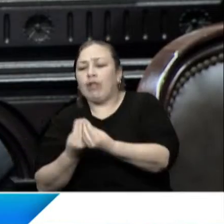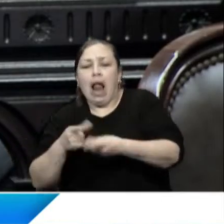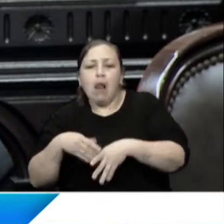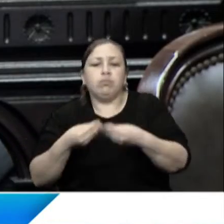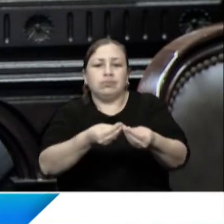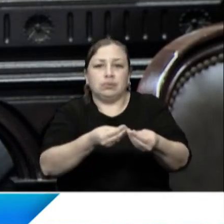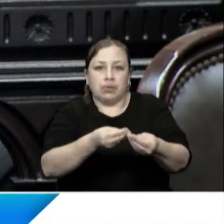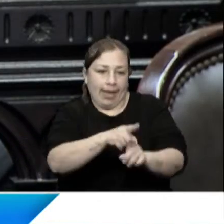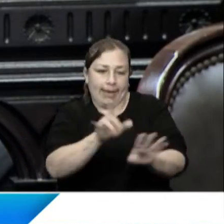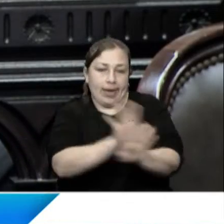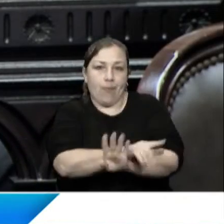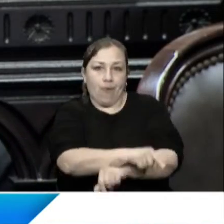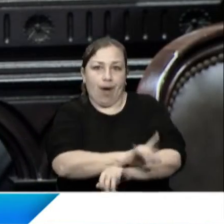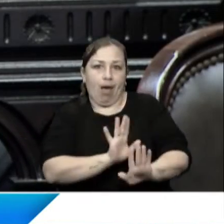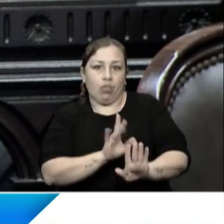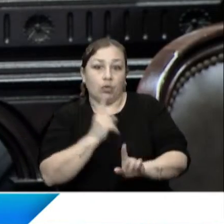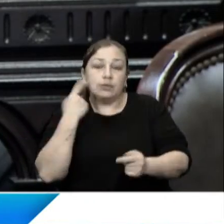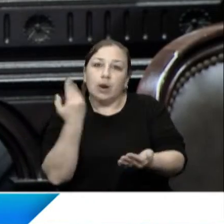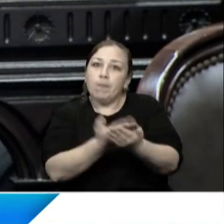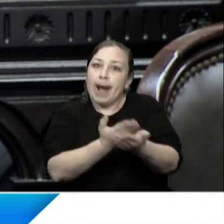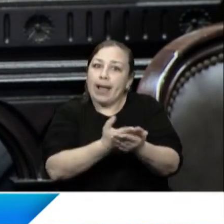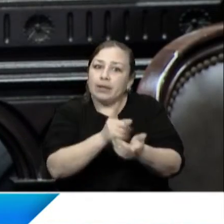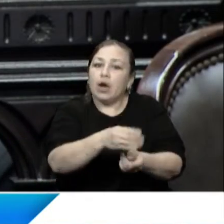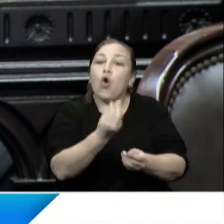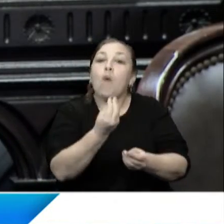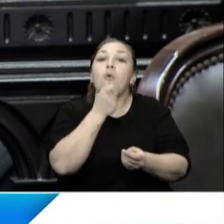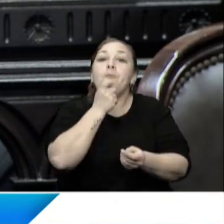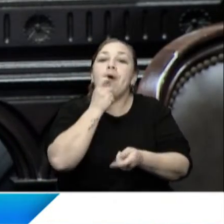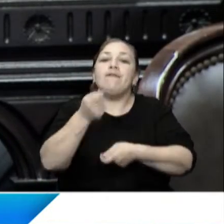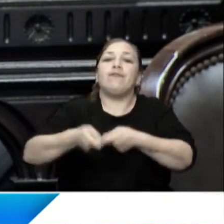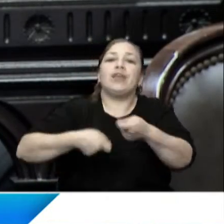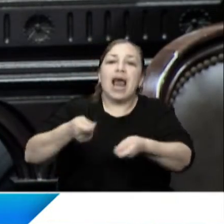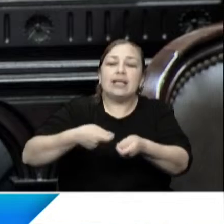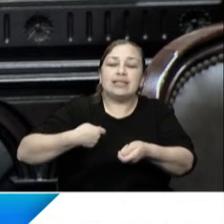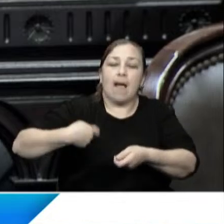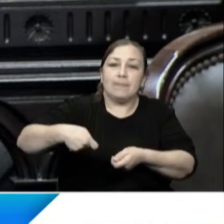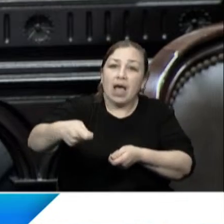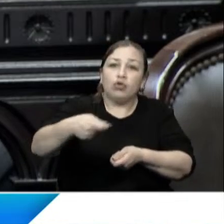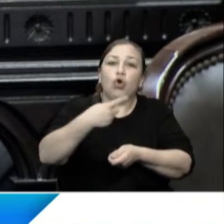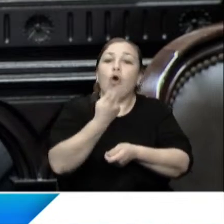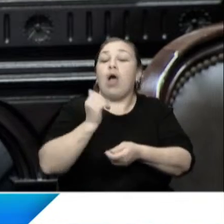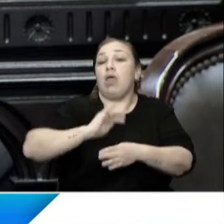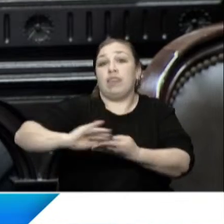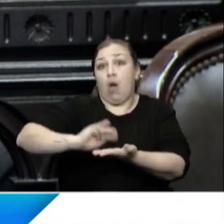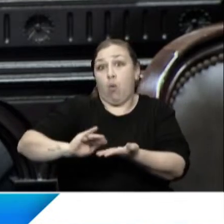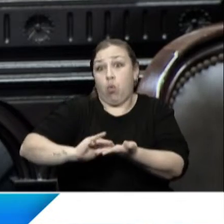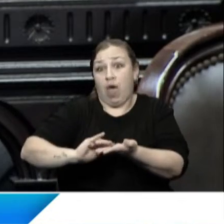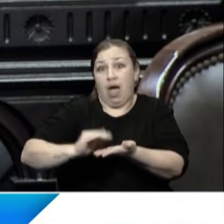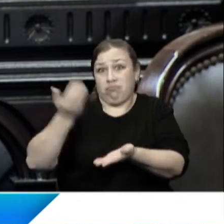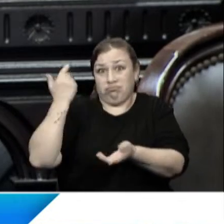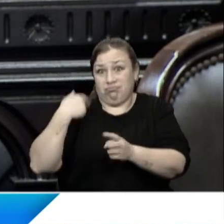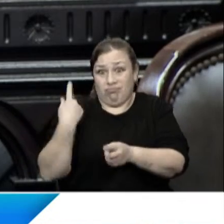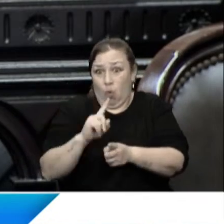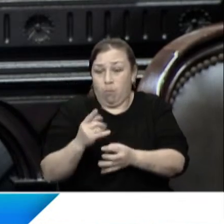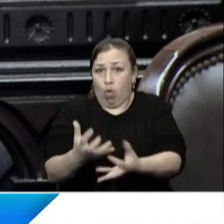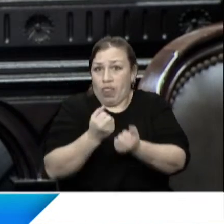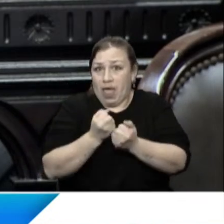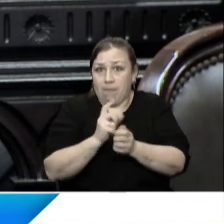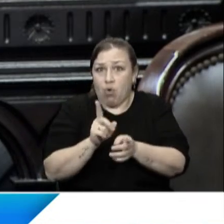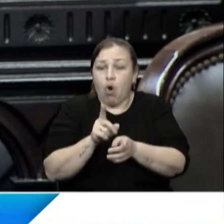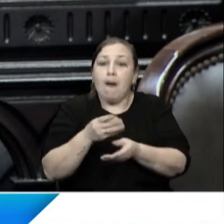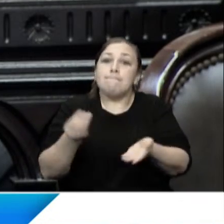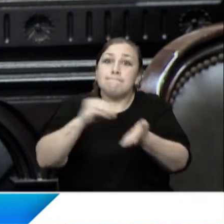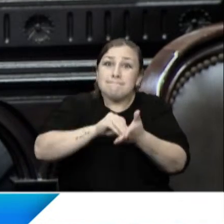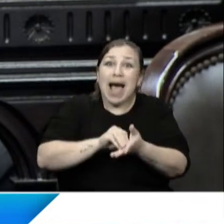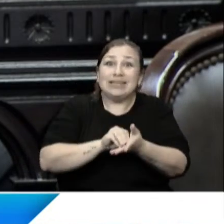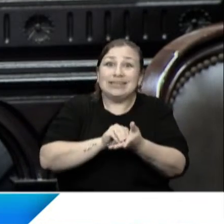Lo que están planteando los hechos es financiar con emisión, con deuda que no podemos tomar, y todos sabemos que más